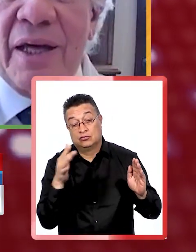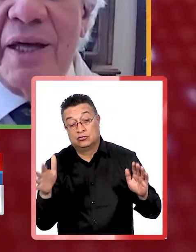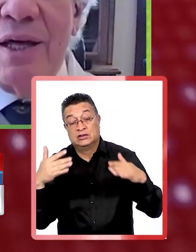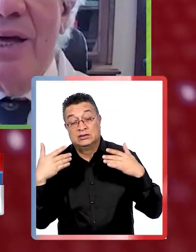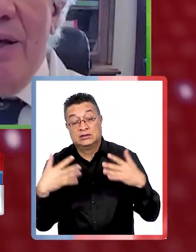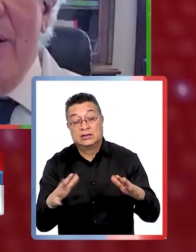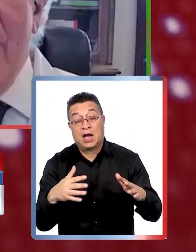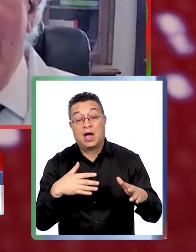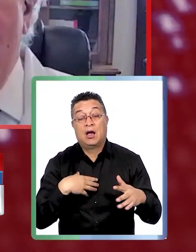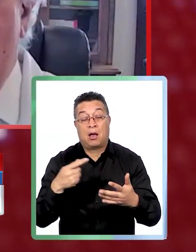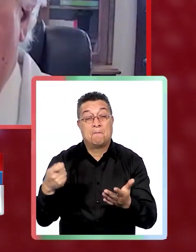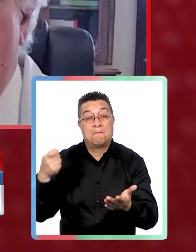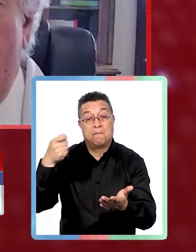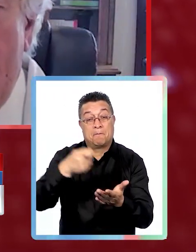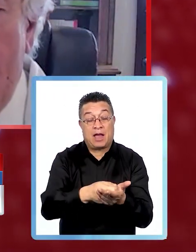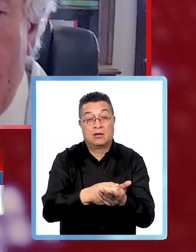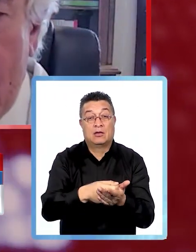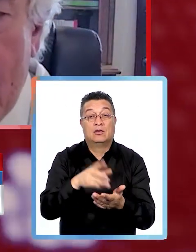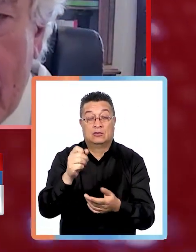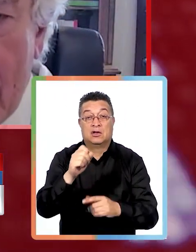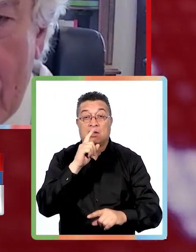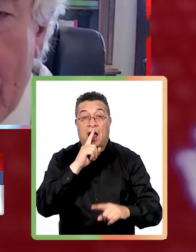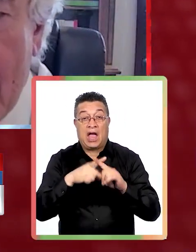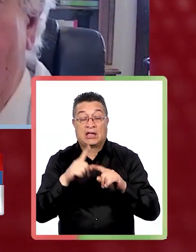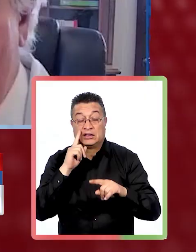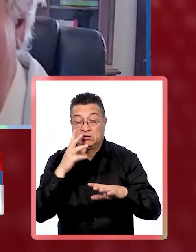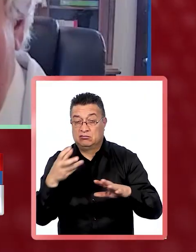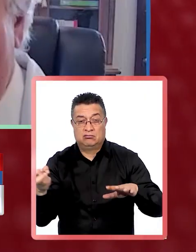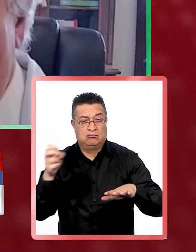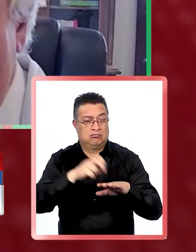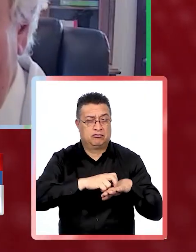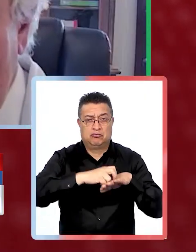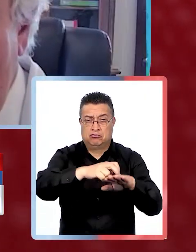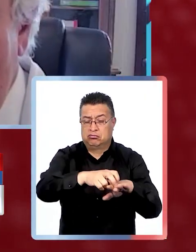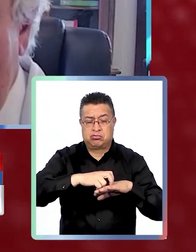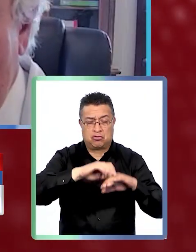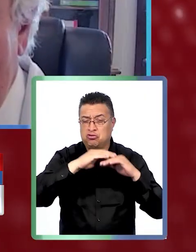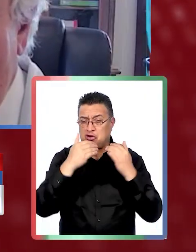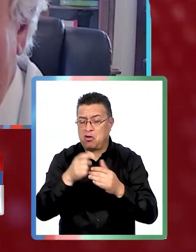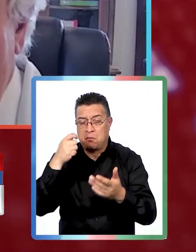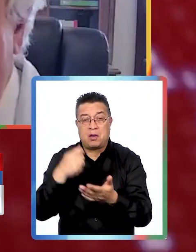este tipo de incentivo, que incluso les pagaban hasta el taxi a los padres de familia,